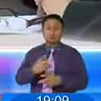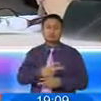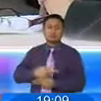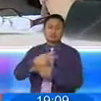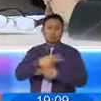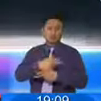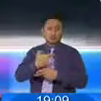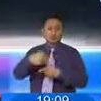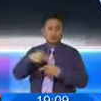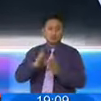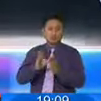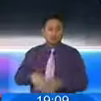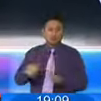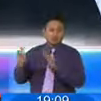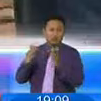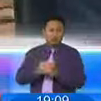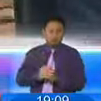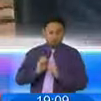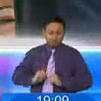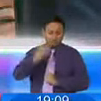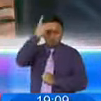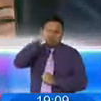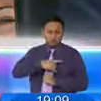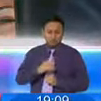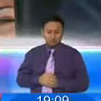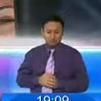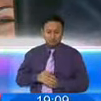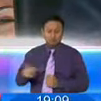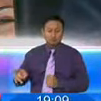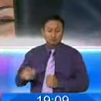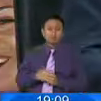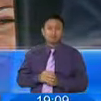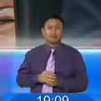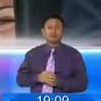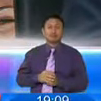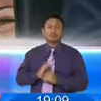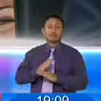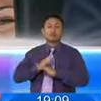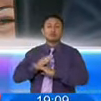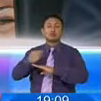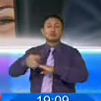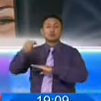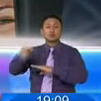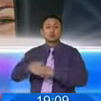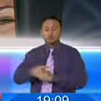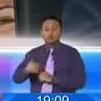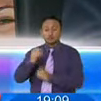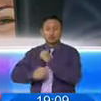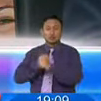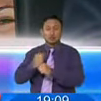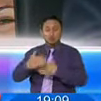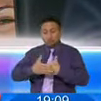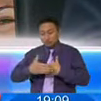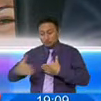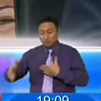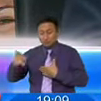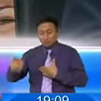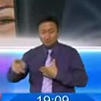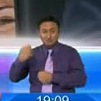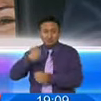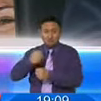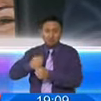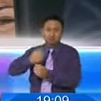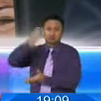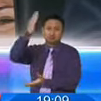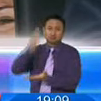Social Transitorio resolvió cesar en funciones y dar por terminado el periodo constitucional del defensor del pueblo